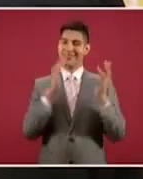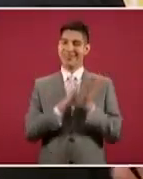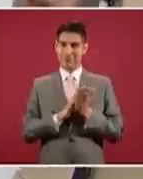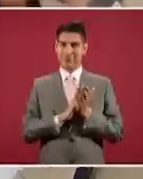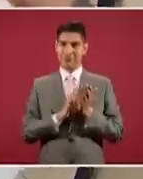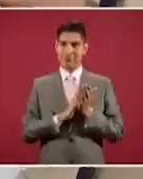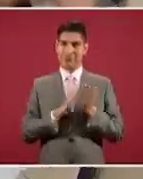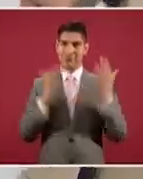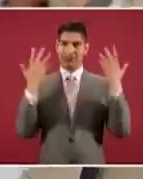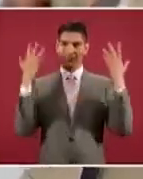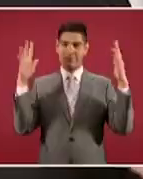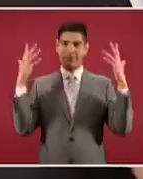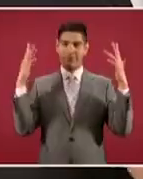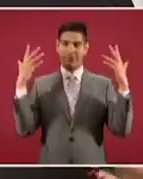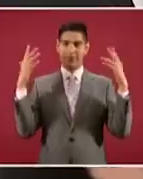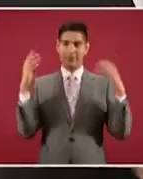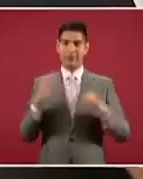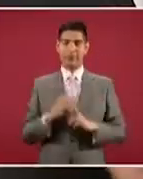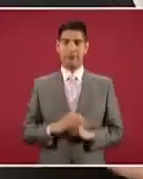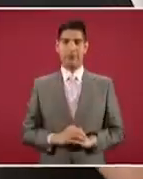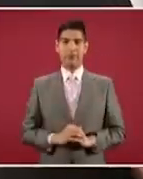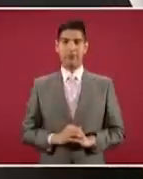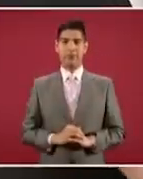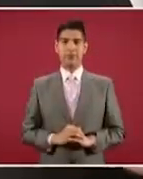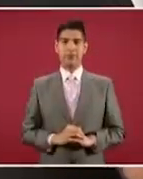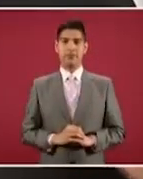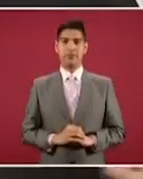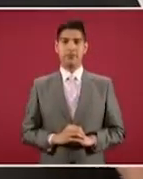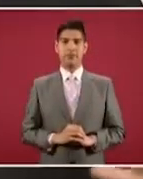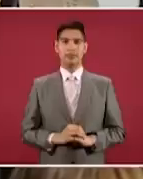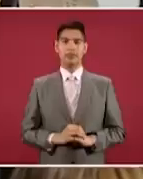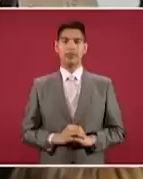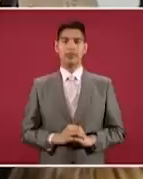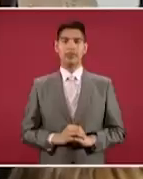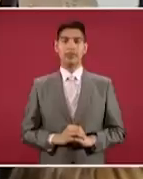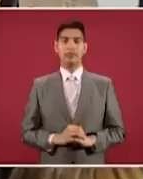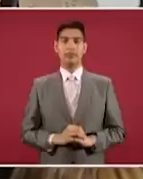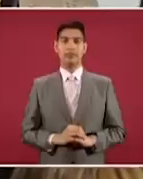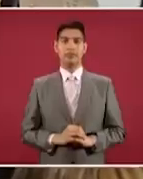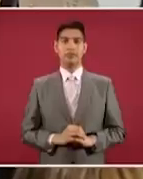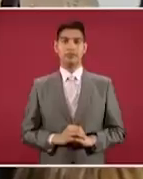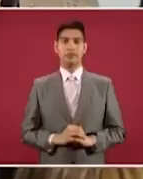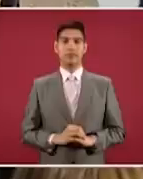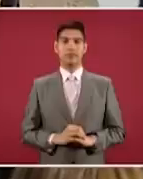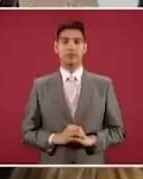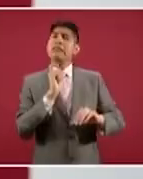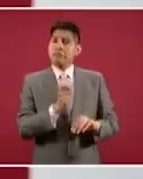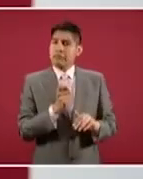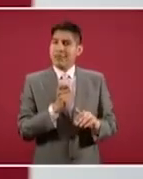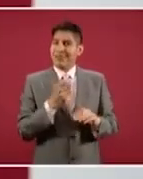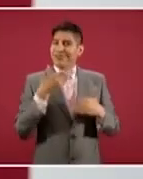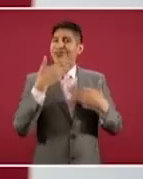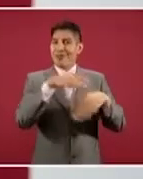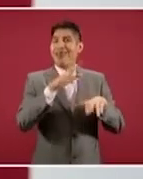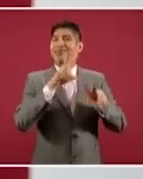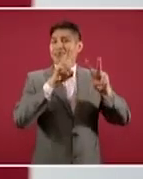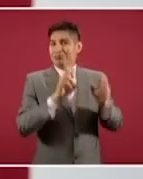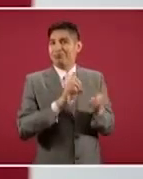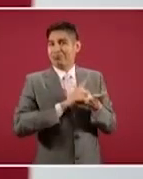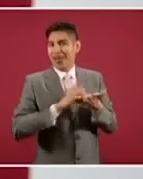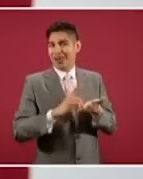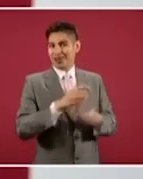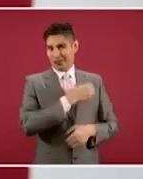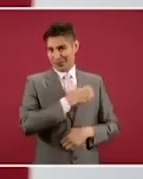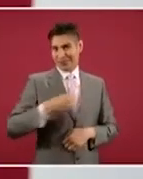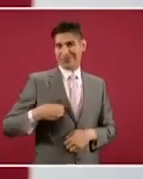saldaña y jon imaz bong fueron laureados con el premio nacional de ciencias 2019 el gasto en